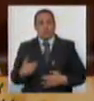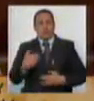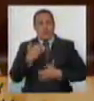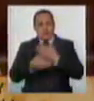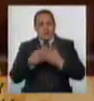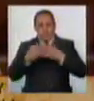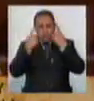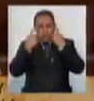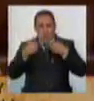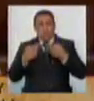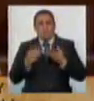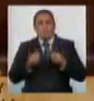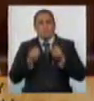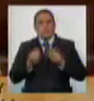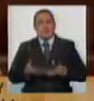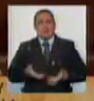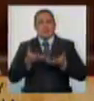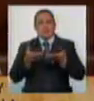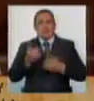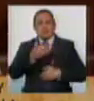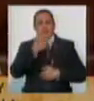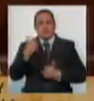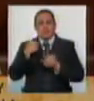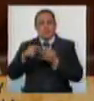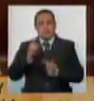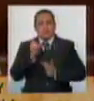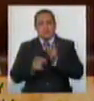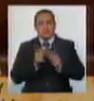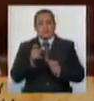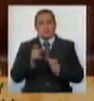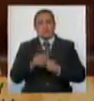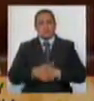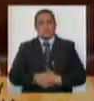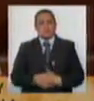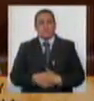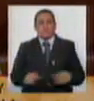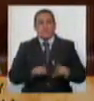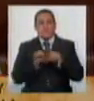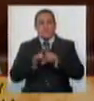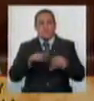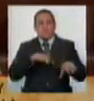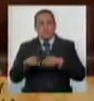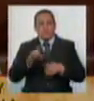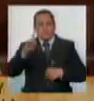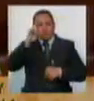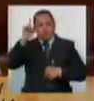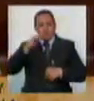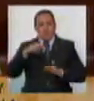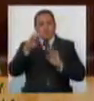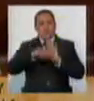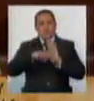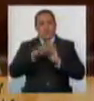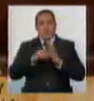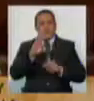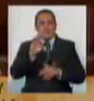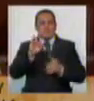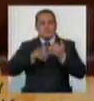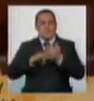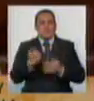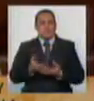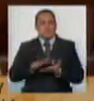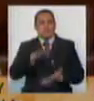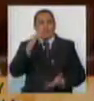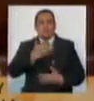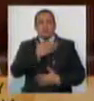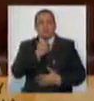estas propuestas para beneficio de todos nuestros jóvenes. Hemos creado e implementado el programa de becas más